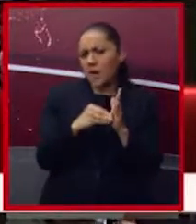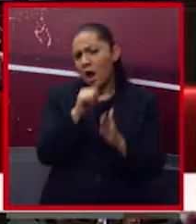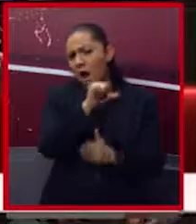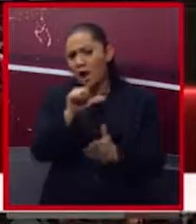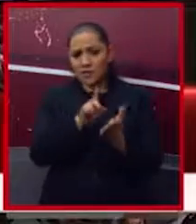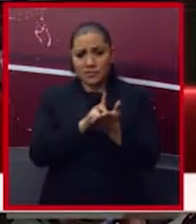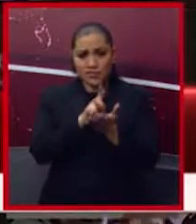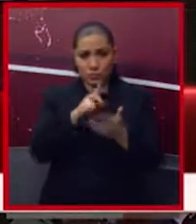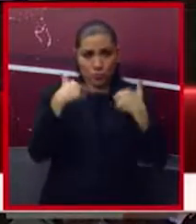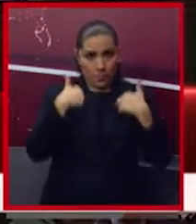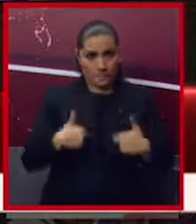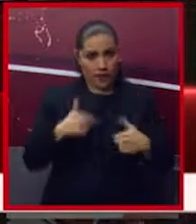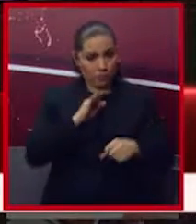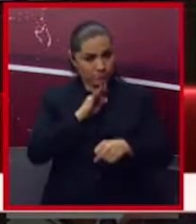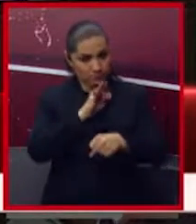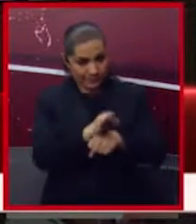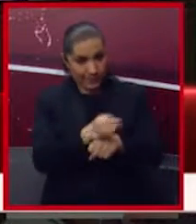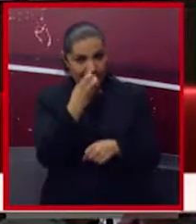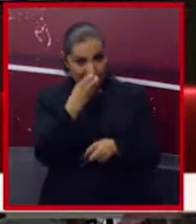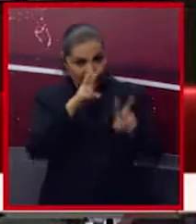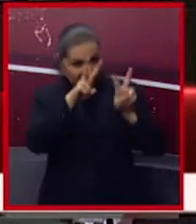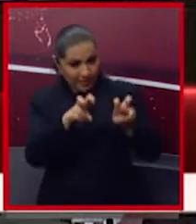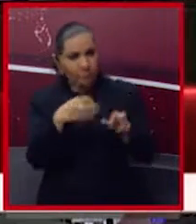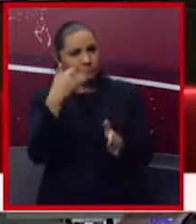protección de los derechos humanos.